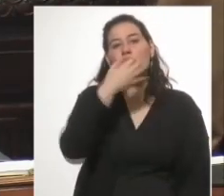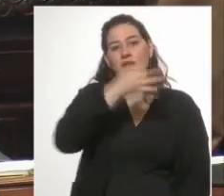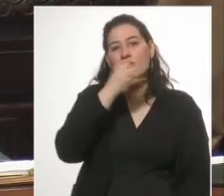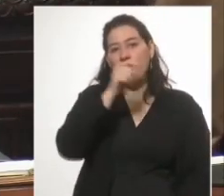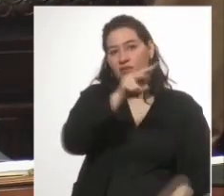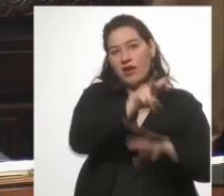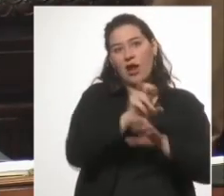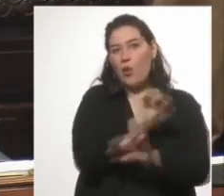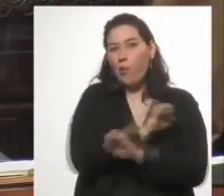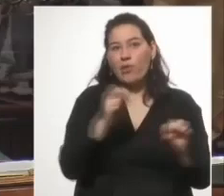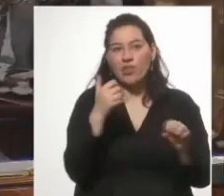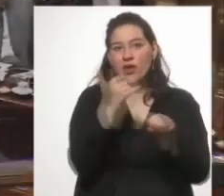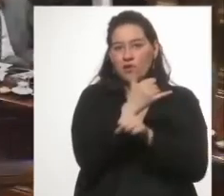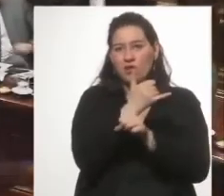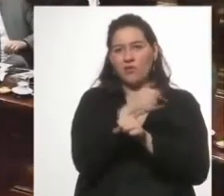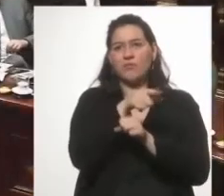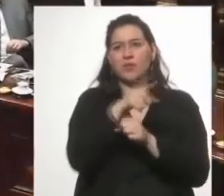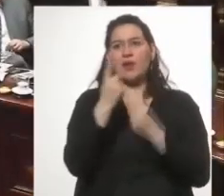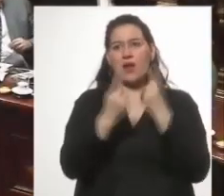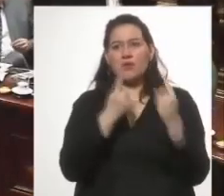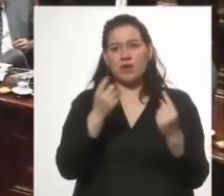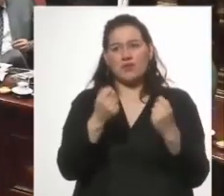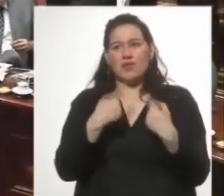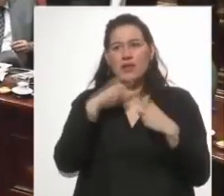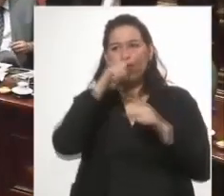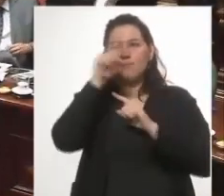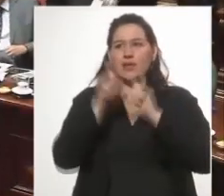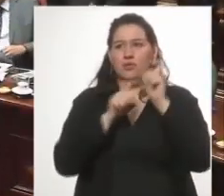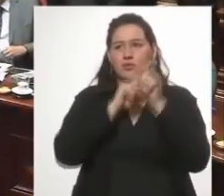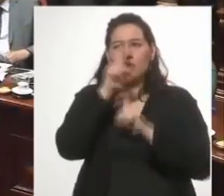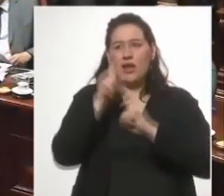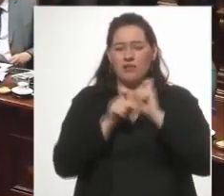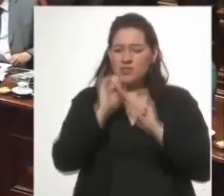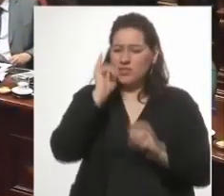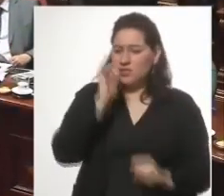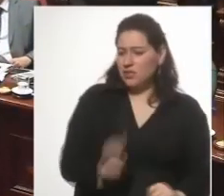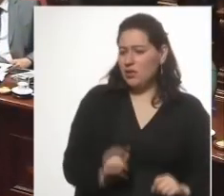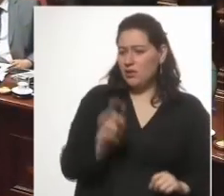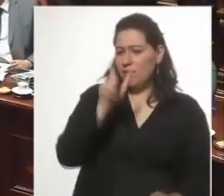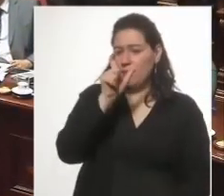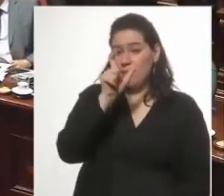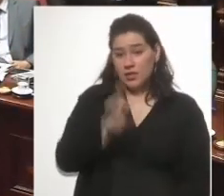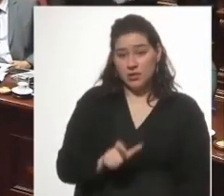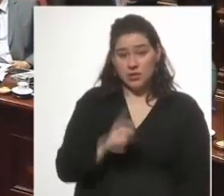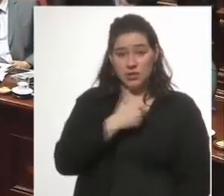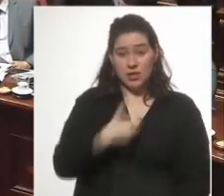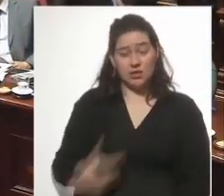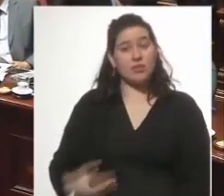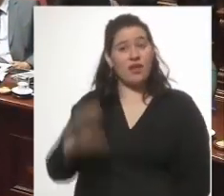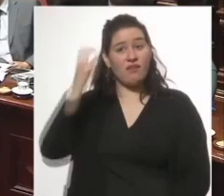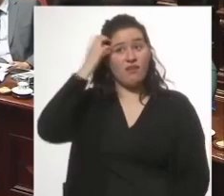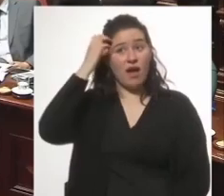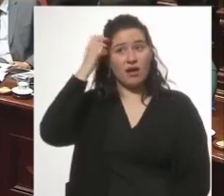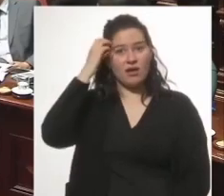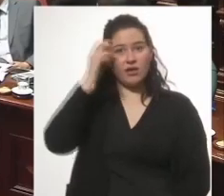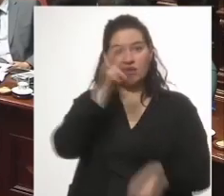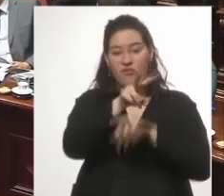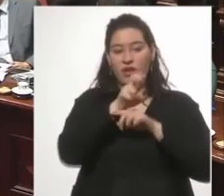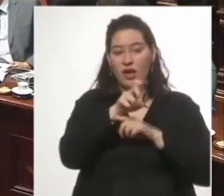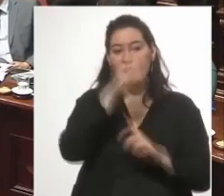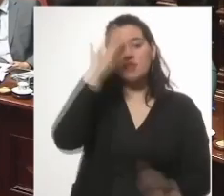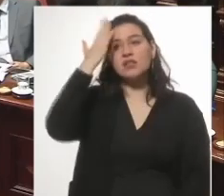fiscal. Entonces aquí surgen algunas preguntas. Si el presidente Vázquez, como dice ante el fiscal, sabía